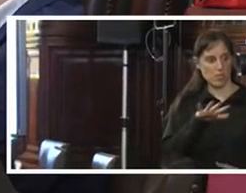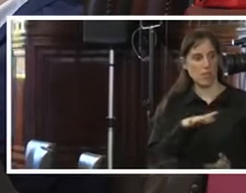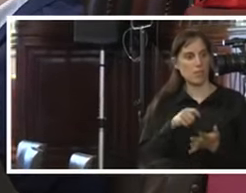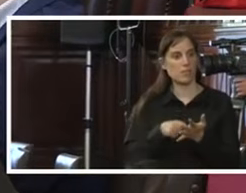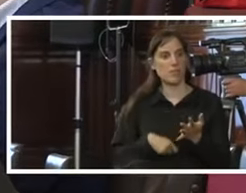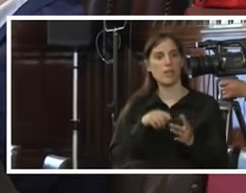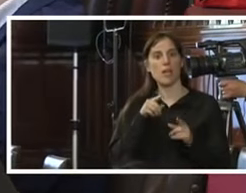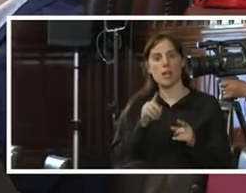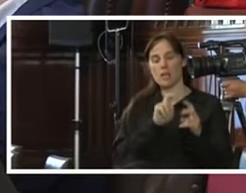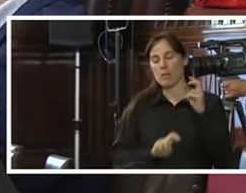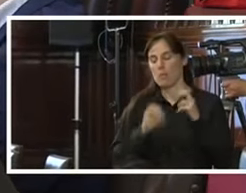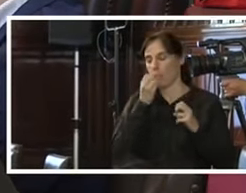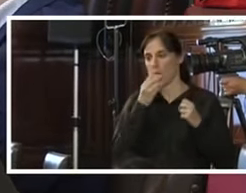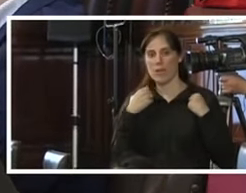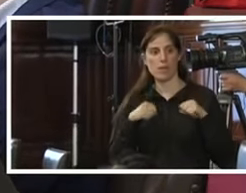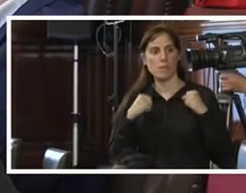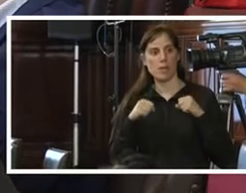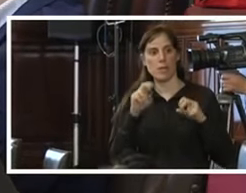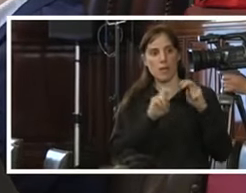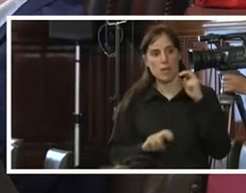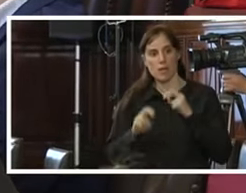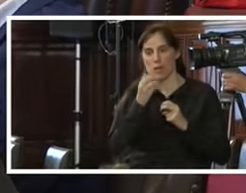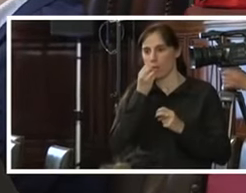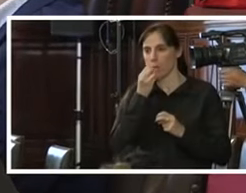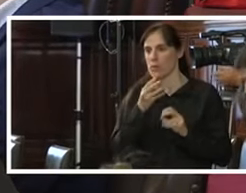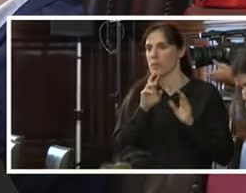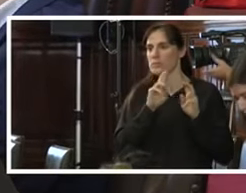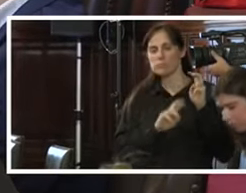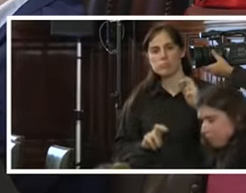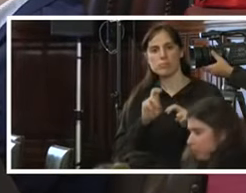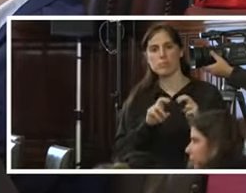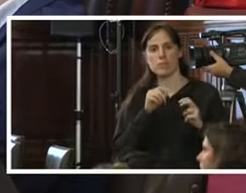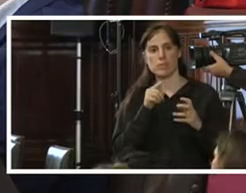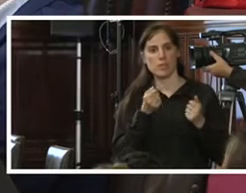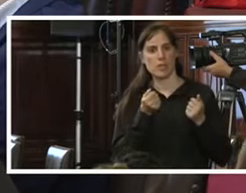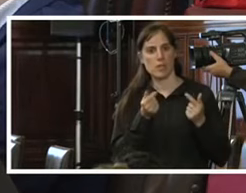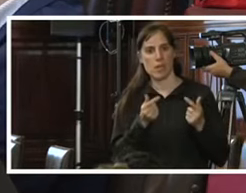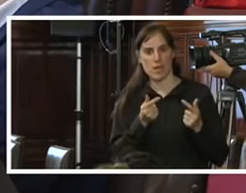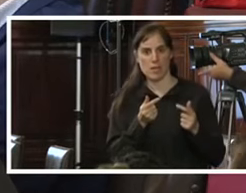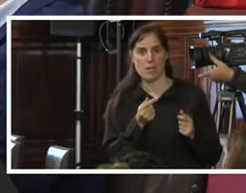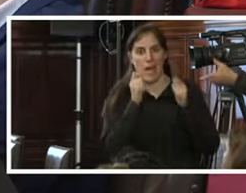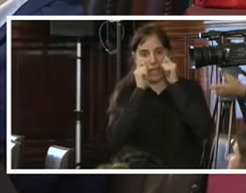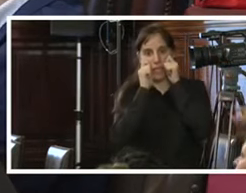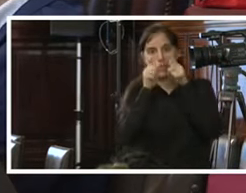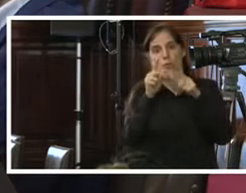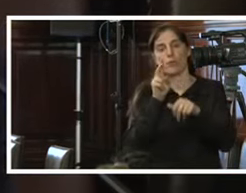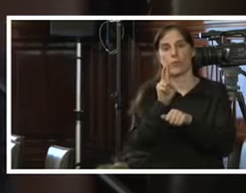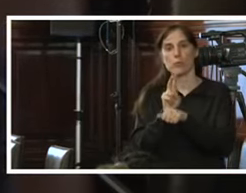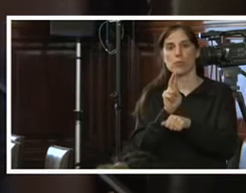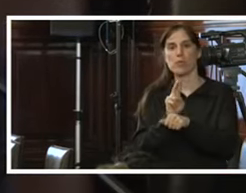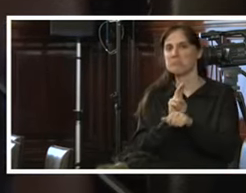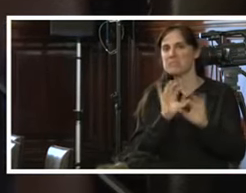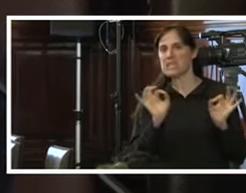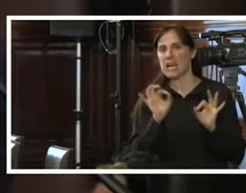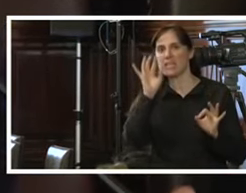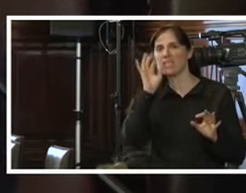tratando de generar algún tipo de acreditación oficial en términos de los centros de atención y cuidado porque son inexistentes nadie sabe